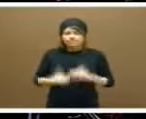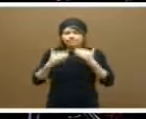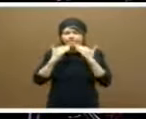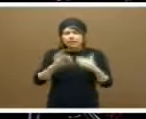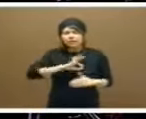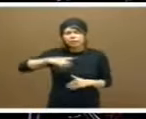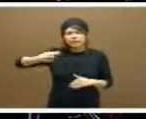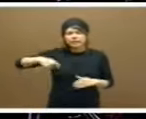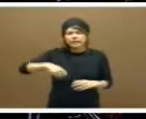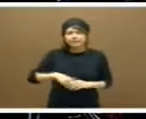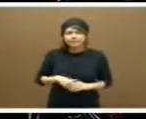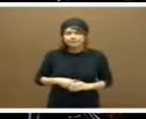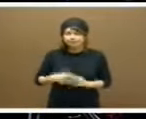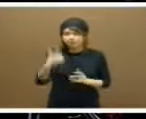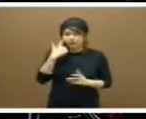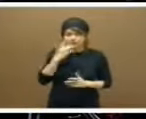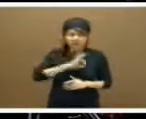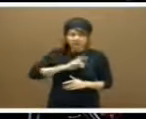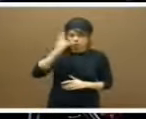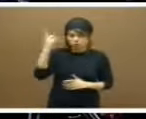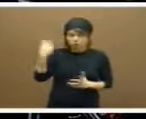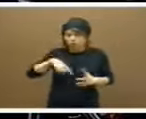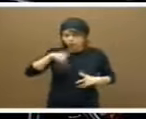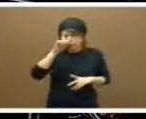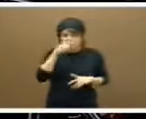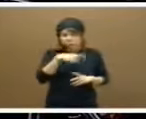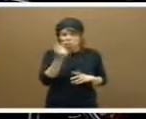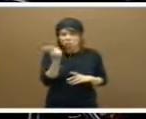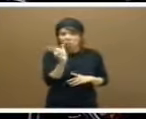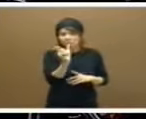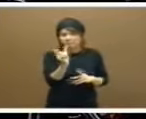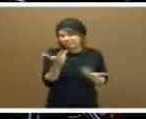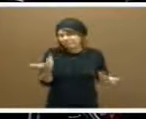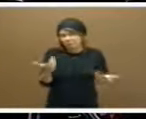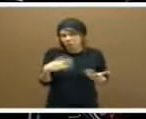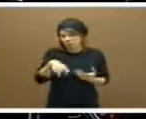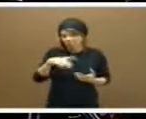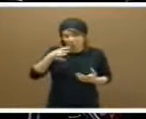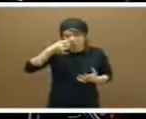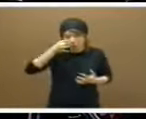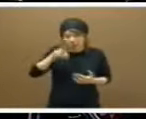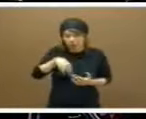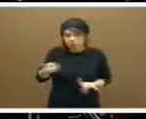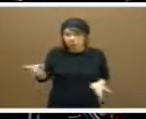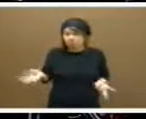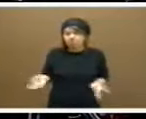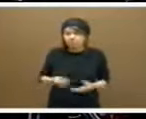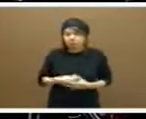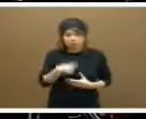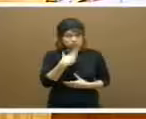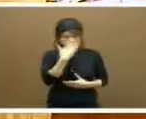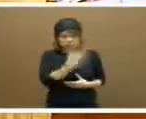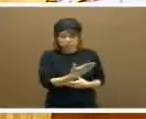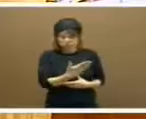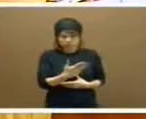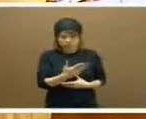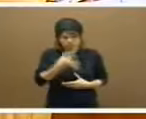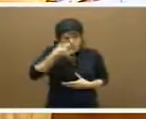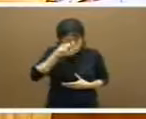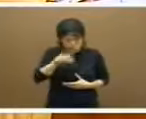Gracias, señor presidente. Mire, señor Escobar, no sé dónde ha sacado usted esa cifra, pero no son ciertos. Le digo sinceramente que no son